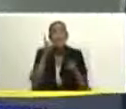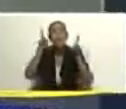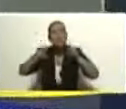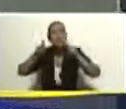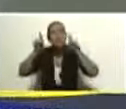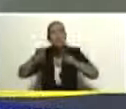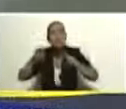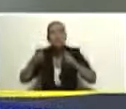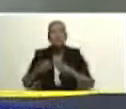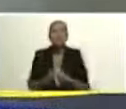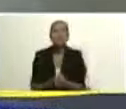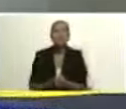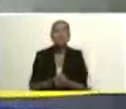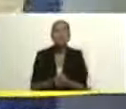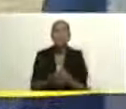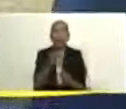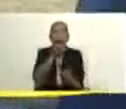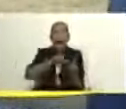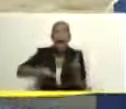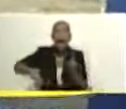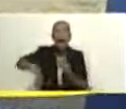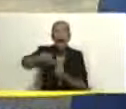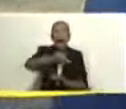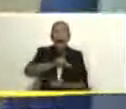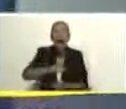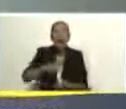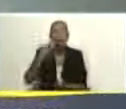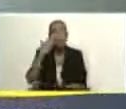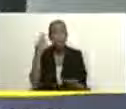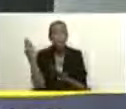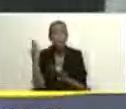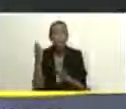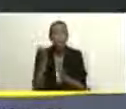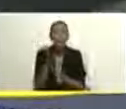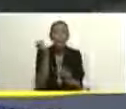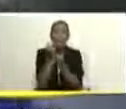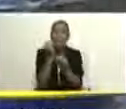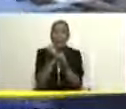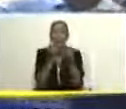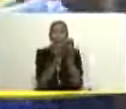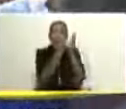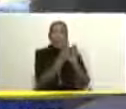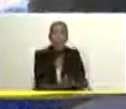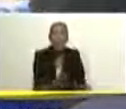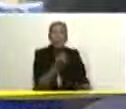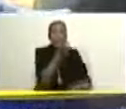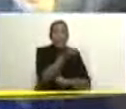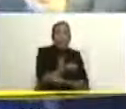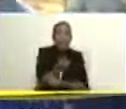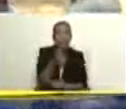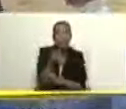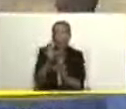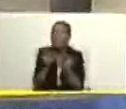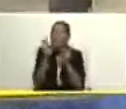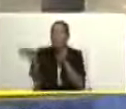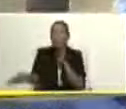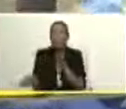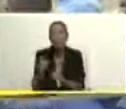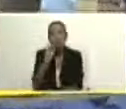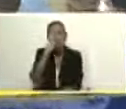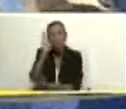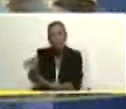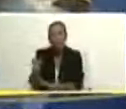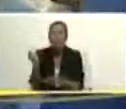de la agricultura, presidente, van a ser las áreas en las que se va a formar para el trabajo. Usted ve que las instalaciones cuentan con